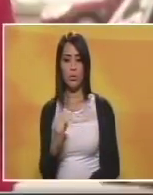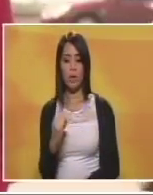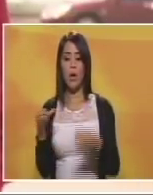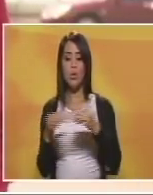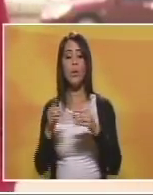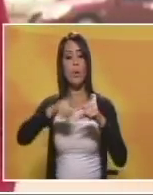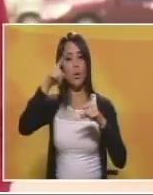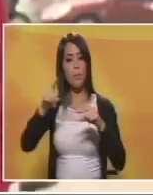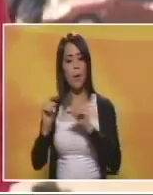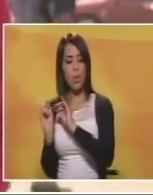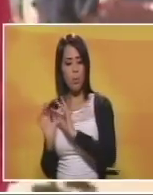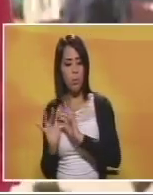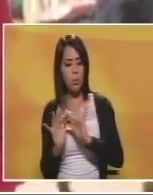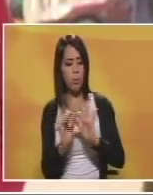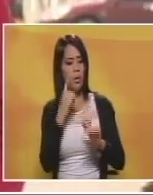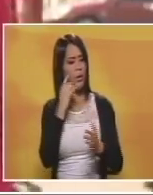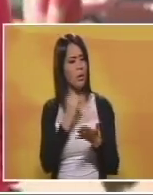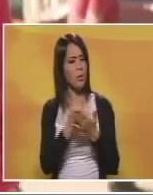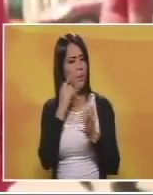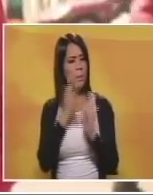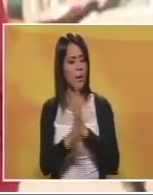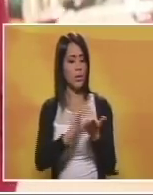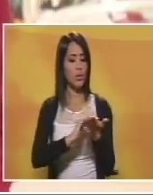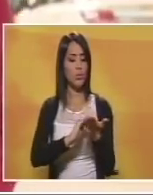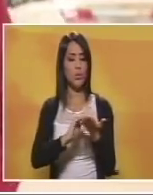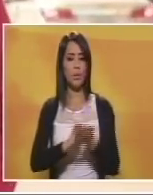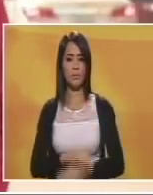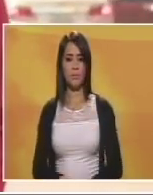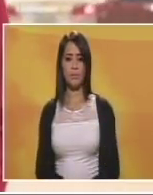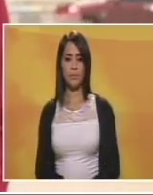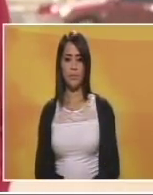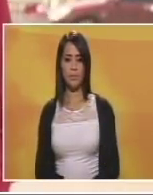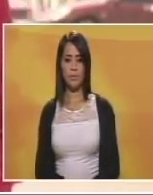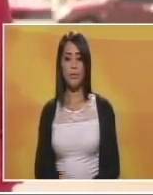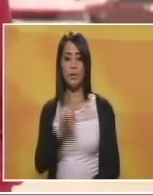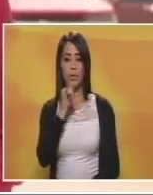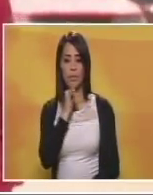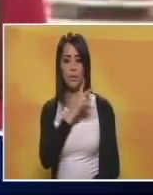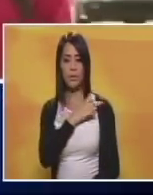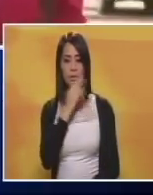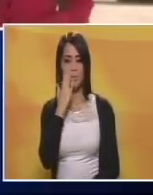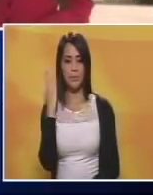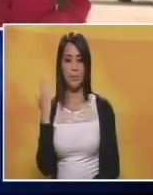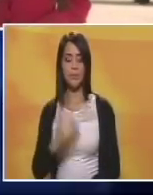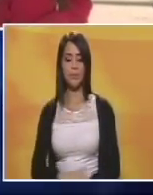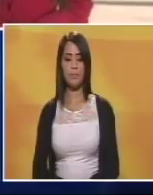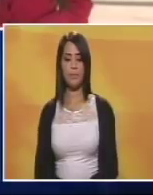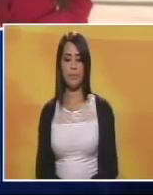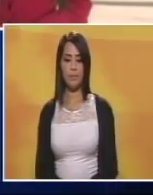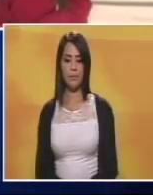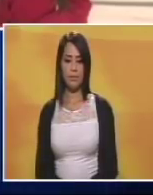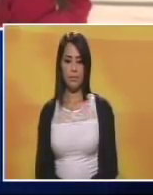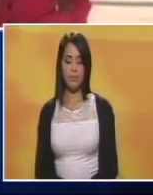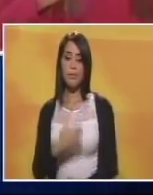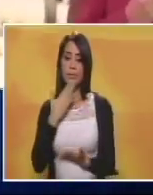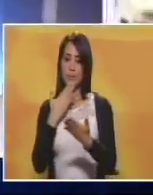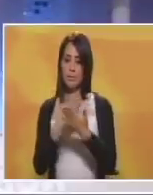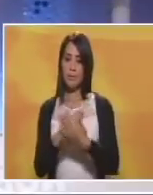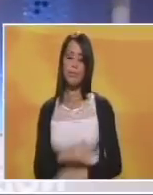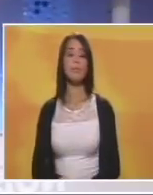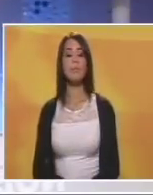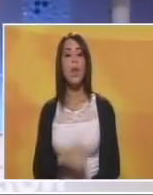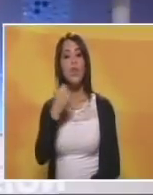Corpoelec se trasladó al sitio para solventar la falla. Es el reporte que podemos ofrecerles a esta hora desde el estado Zulia. Gracias. Al